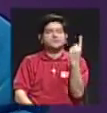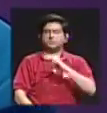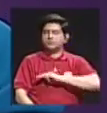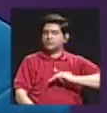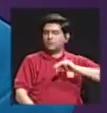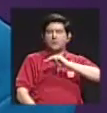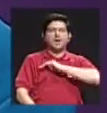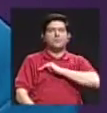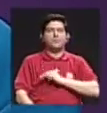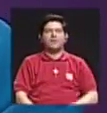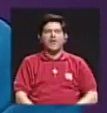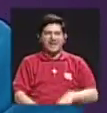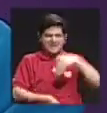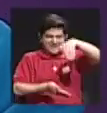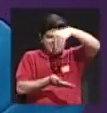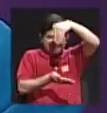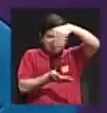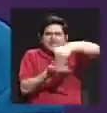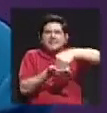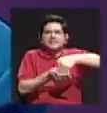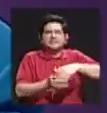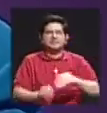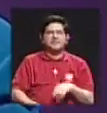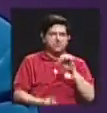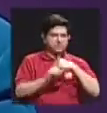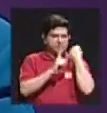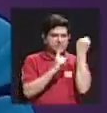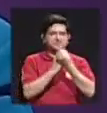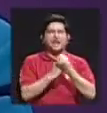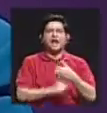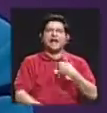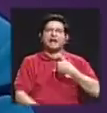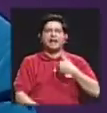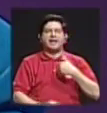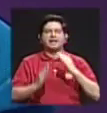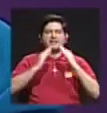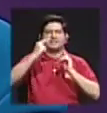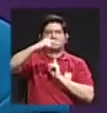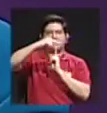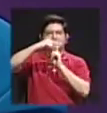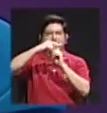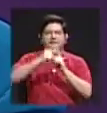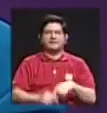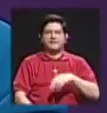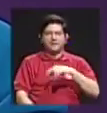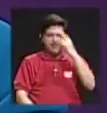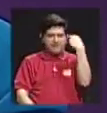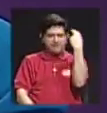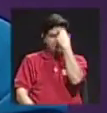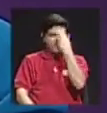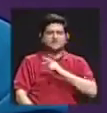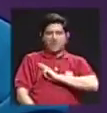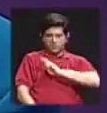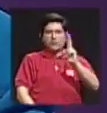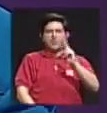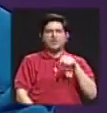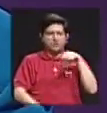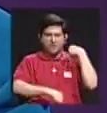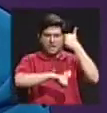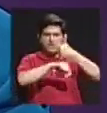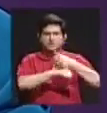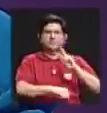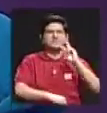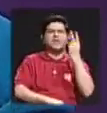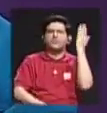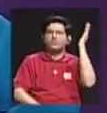moral vertebradora de la sociedad es la moral de la religión católica. Porque eso lo que hace es plantearnos un